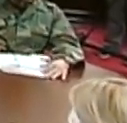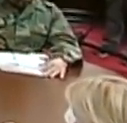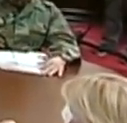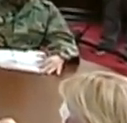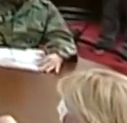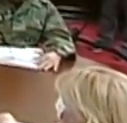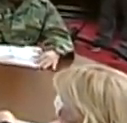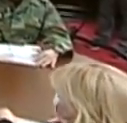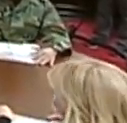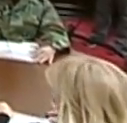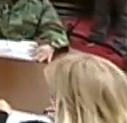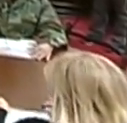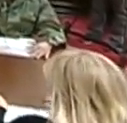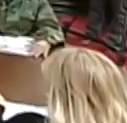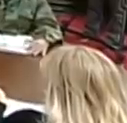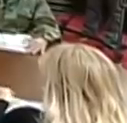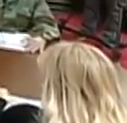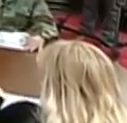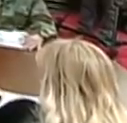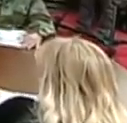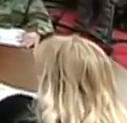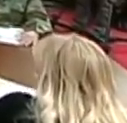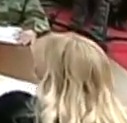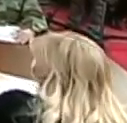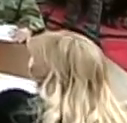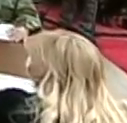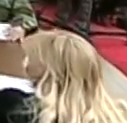con este cuadro